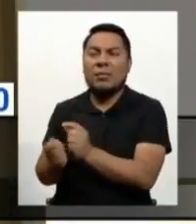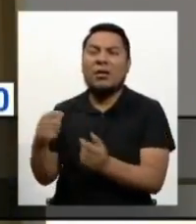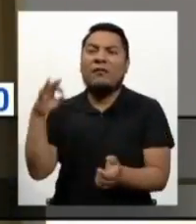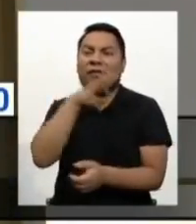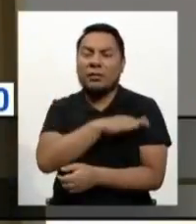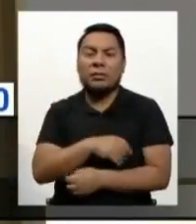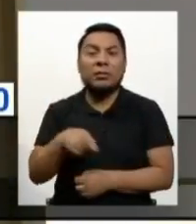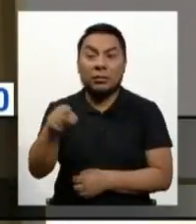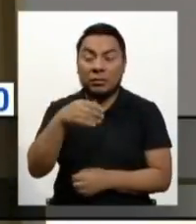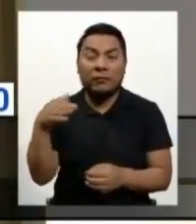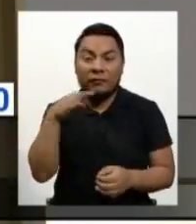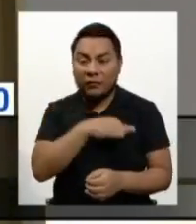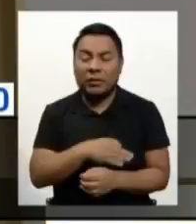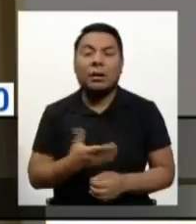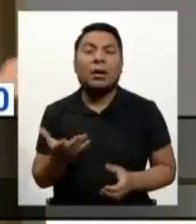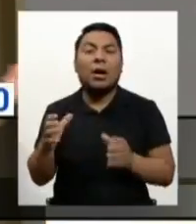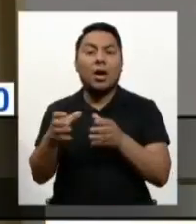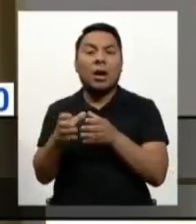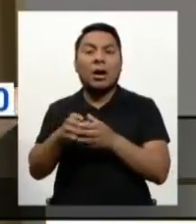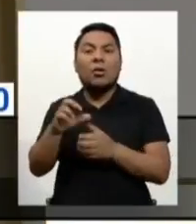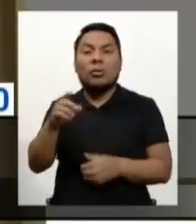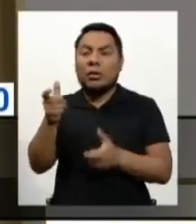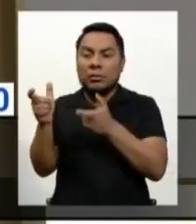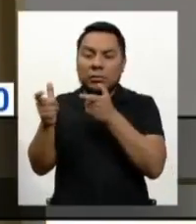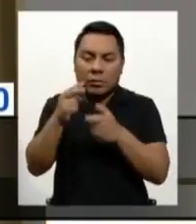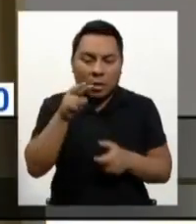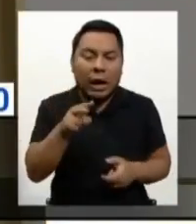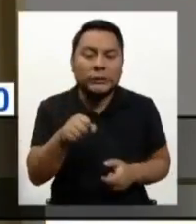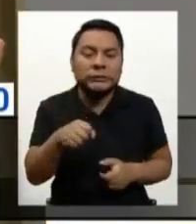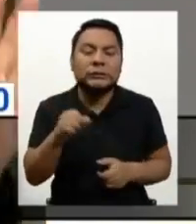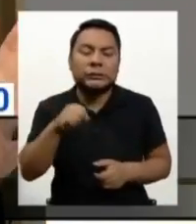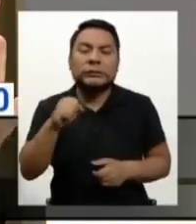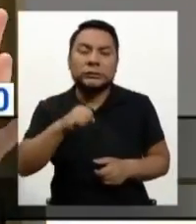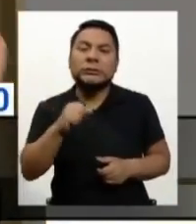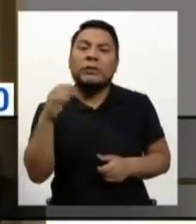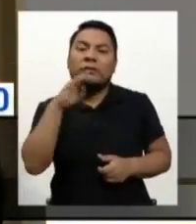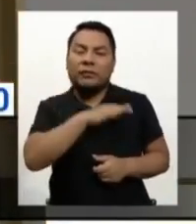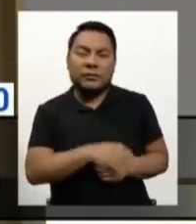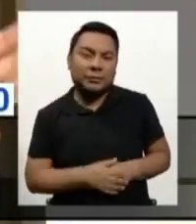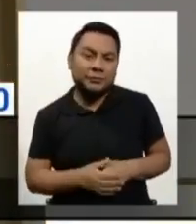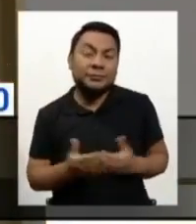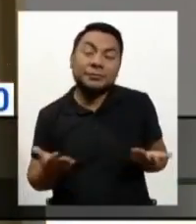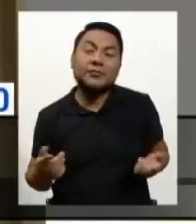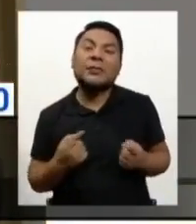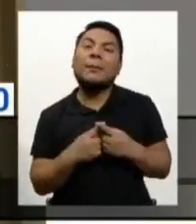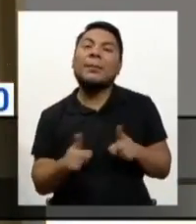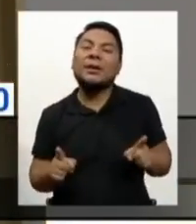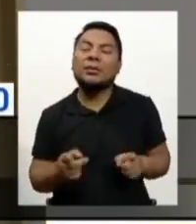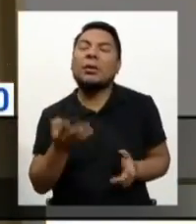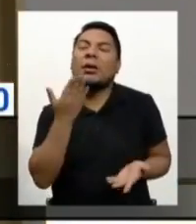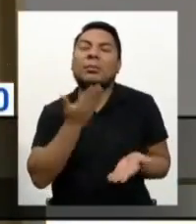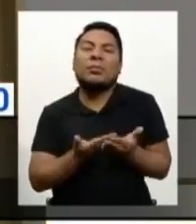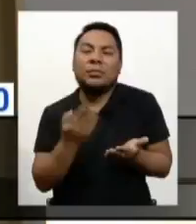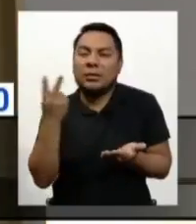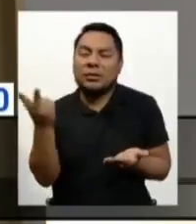recuento recoge el fraude. Ese es el tipo de, si es que hubo tal, ¿no? Pero lo que voy es que ese es el